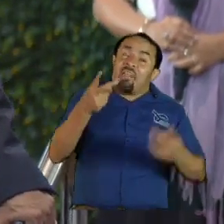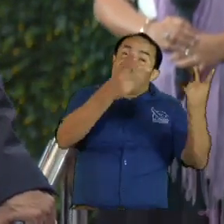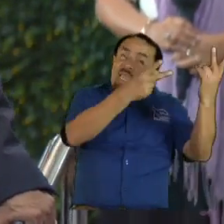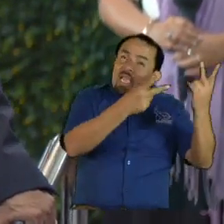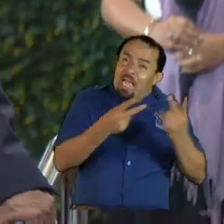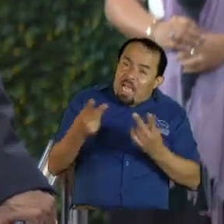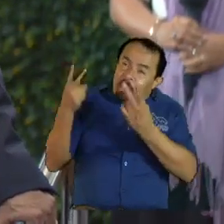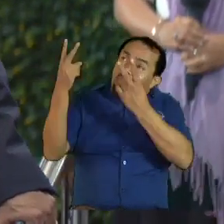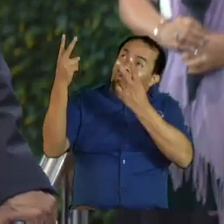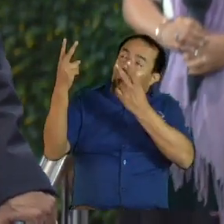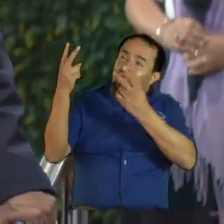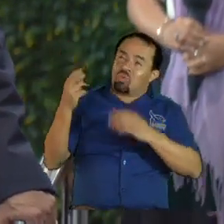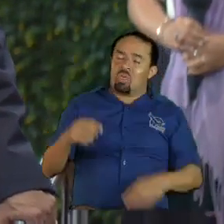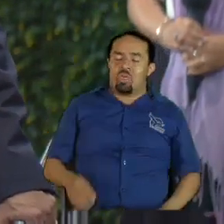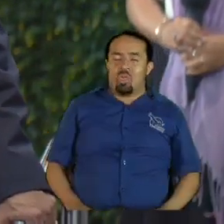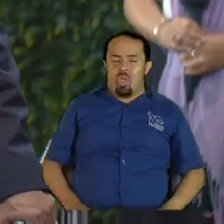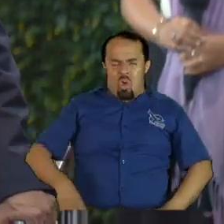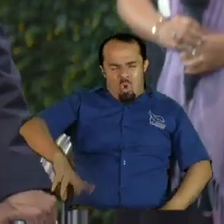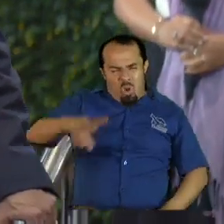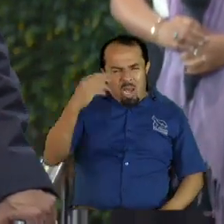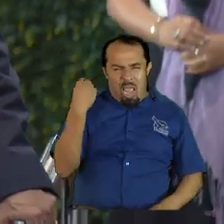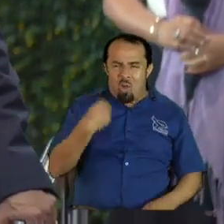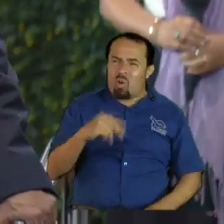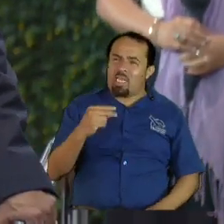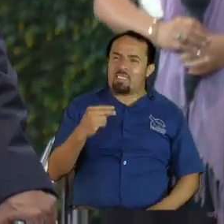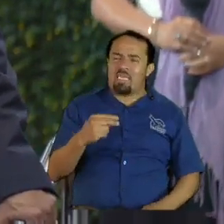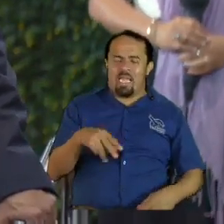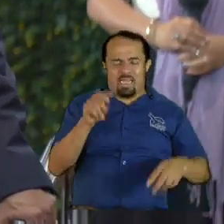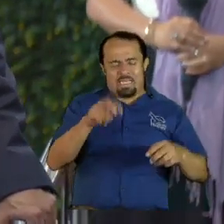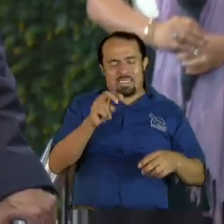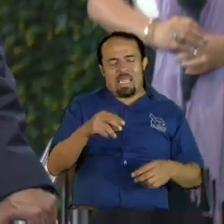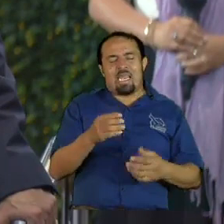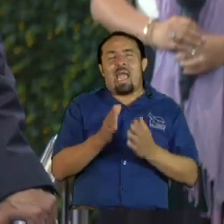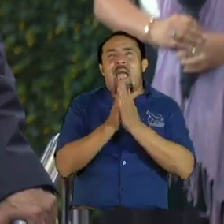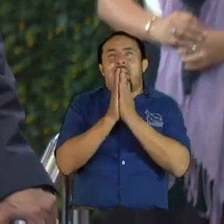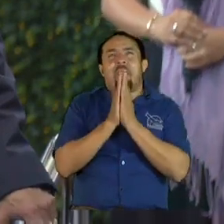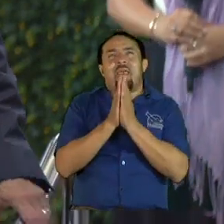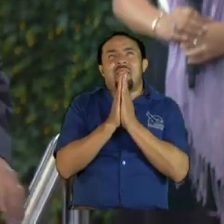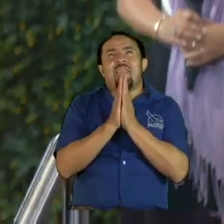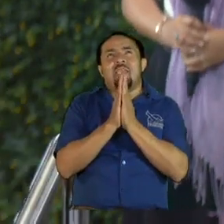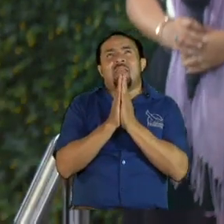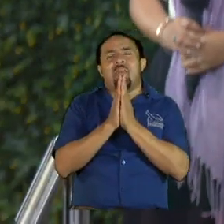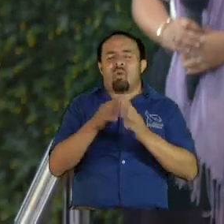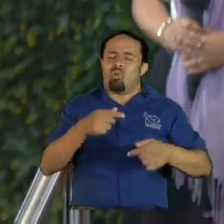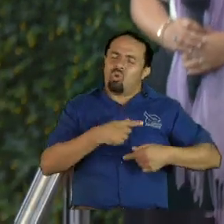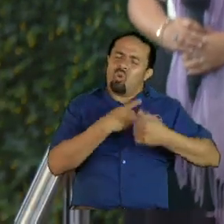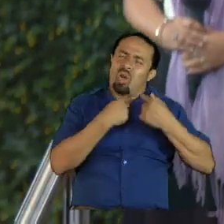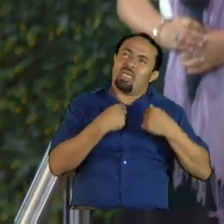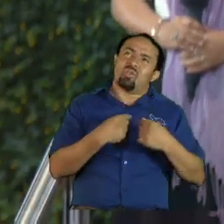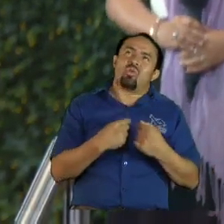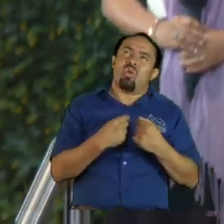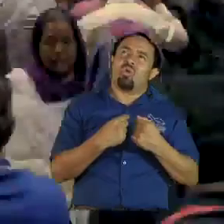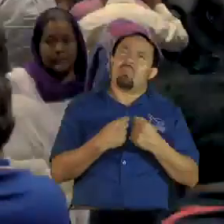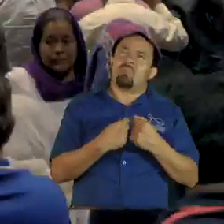vengamos con la urgencia necesaria a suplicarte por un corazón